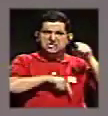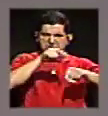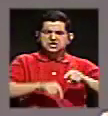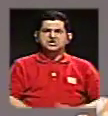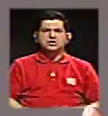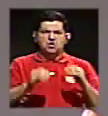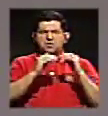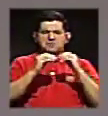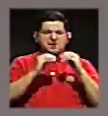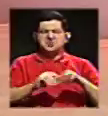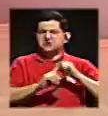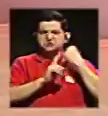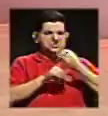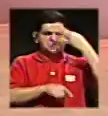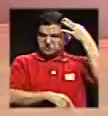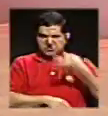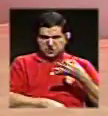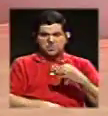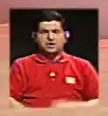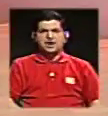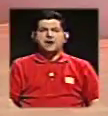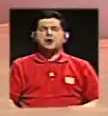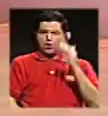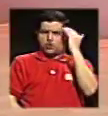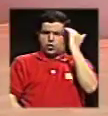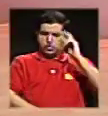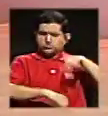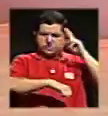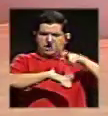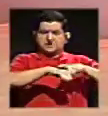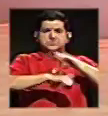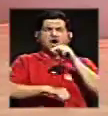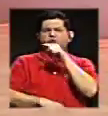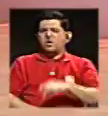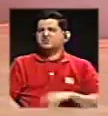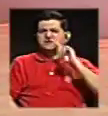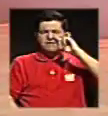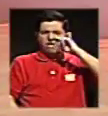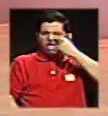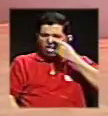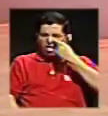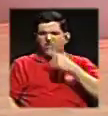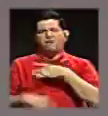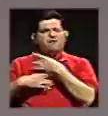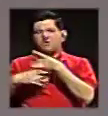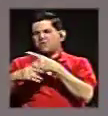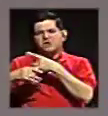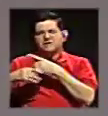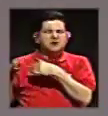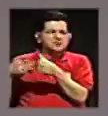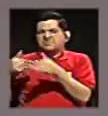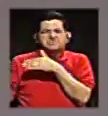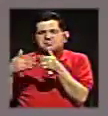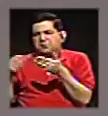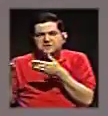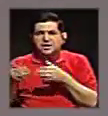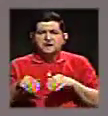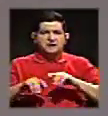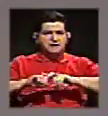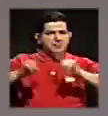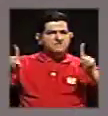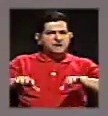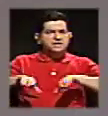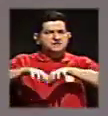un mayor escepticismo y mayor conciencia republicana o esto es tedio apatía Porta mí Pues tendrá que haber